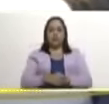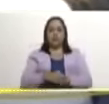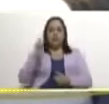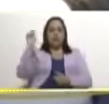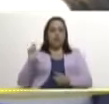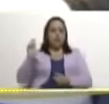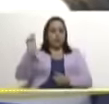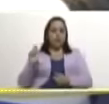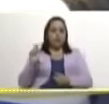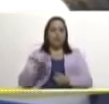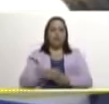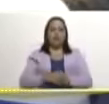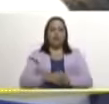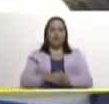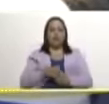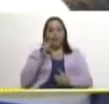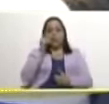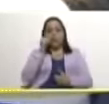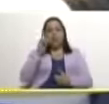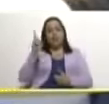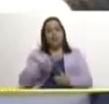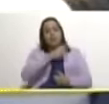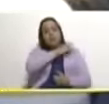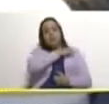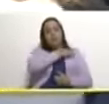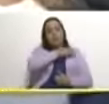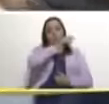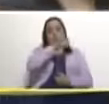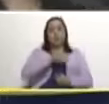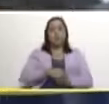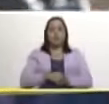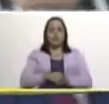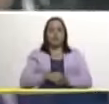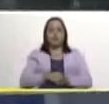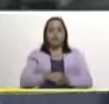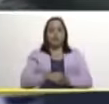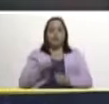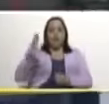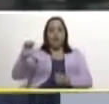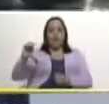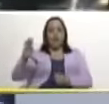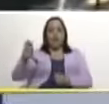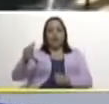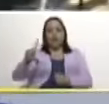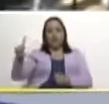diputado y mayor general Rodríguez Cabello,